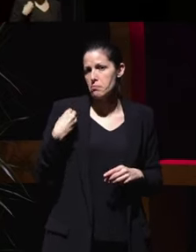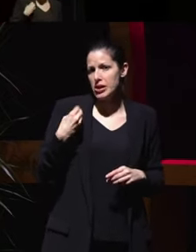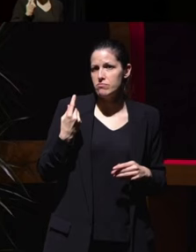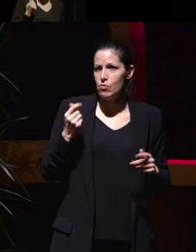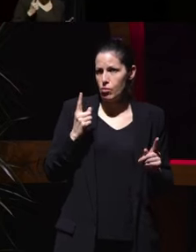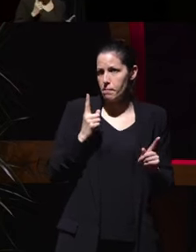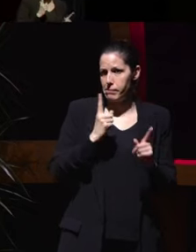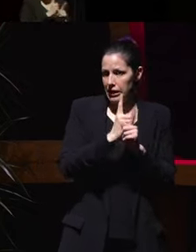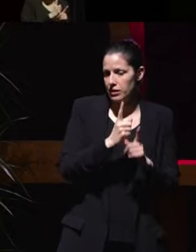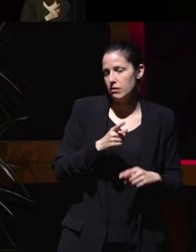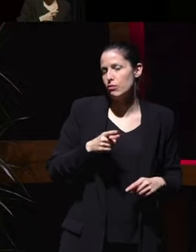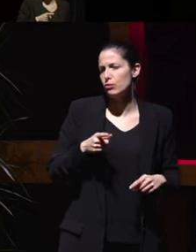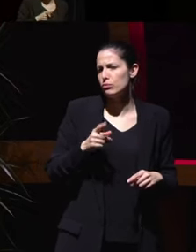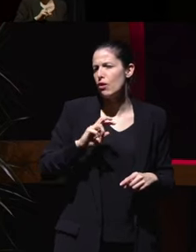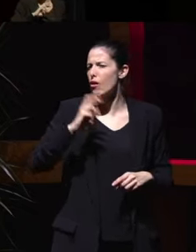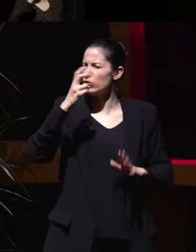programa que se chamaba...